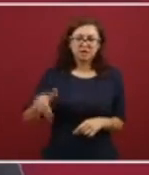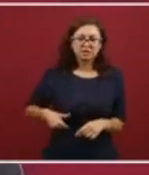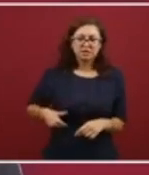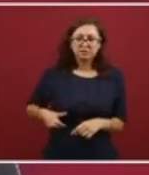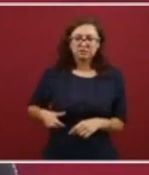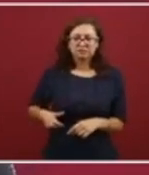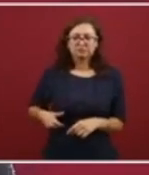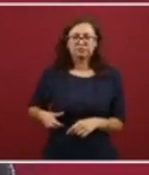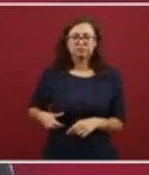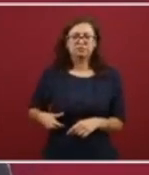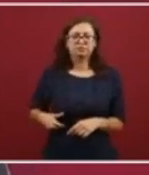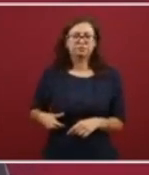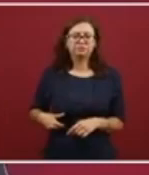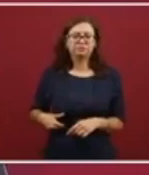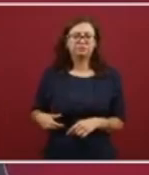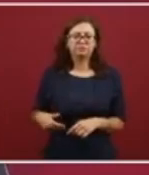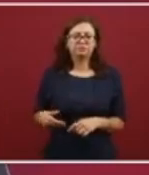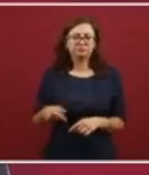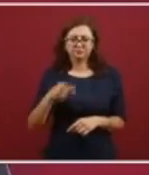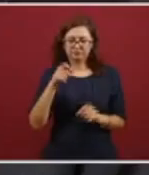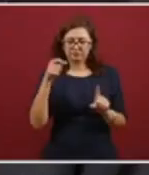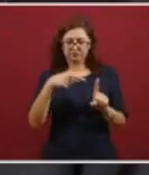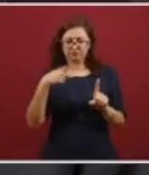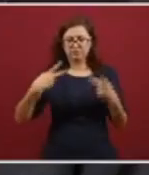Un avión